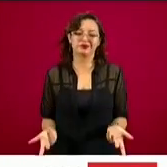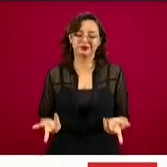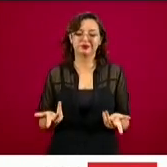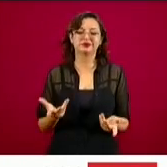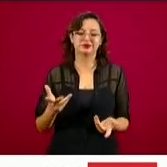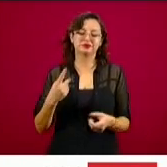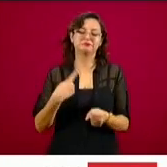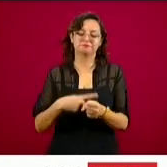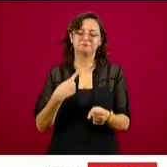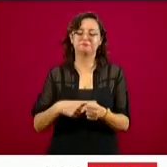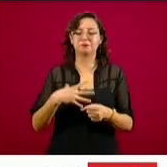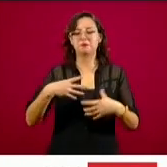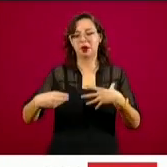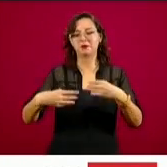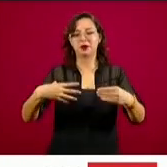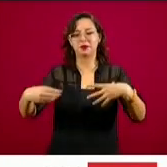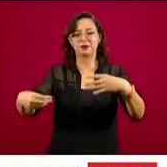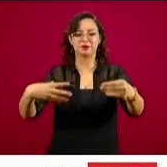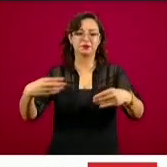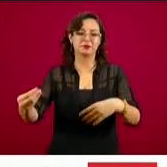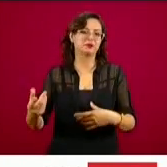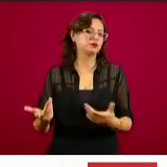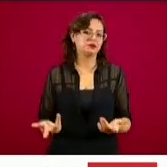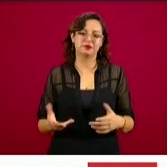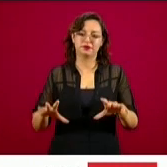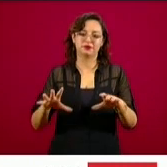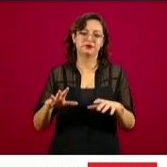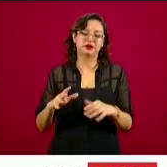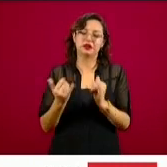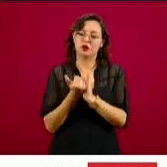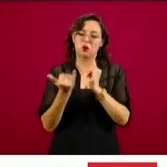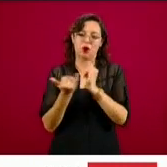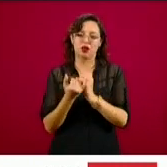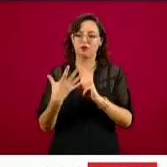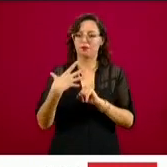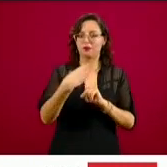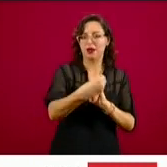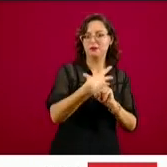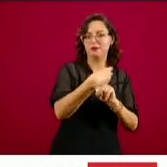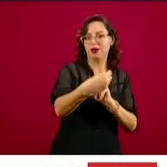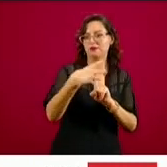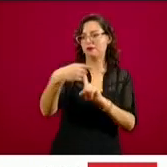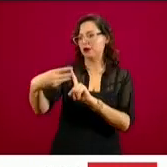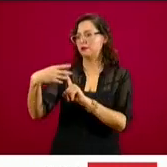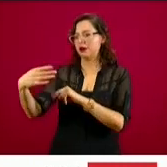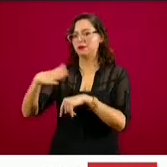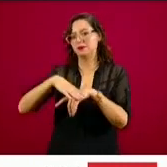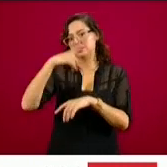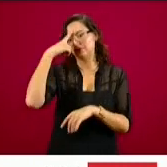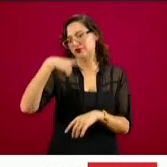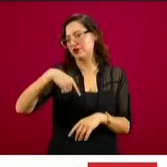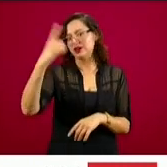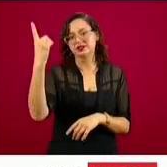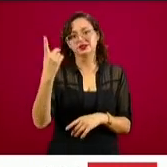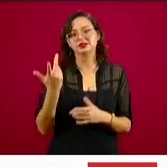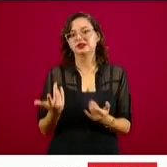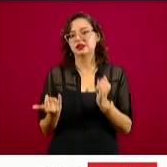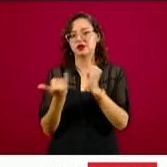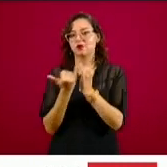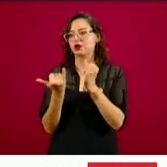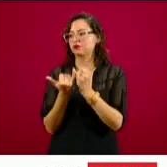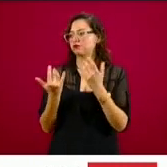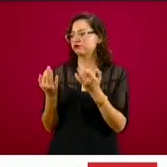número de casos, pero también tienen una transmisión más eficiente y donde hay mayor densidad de población por kilómetro